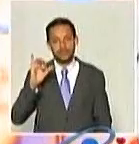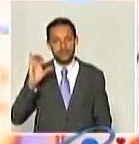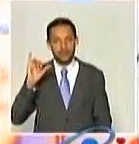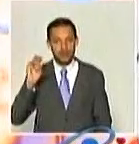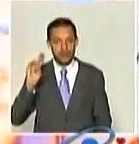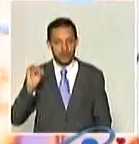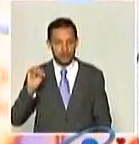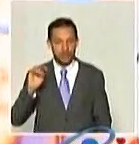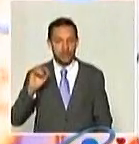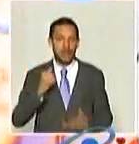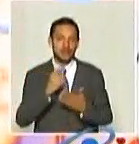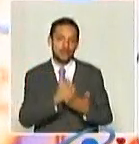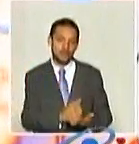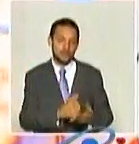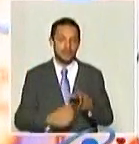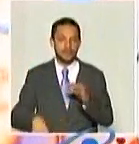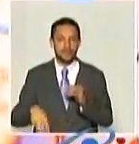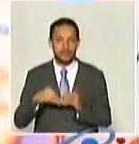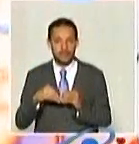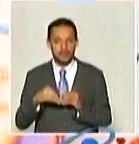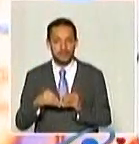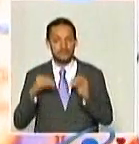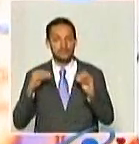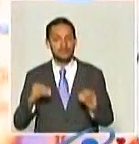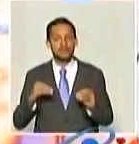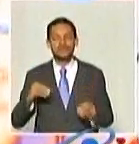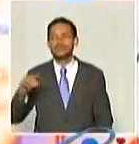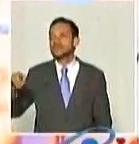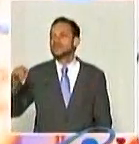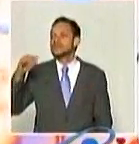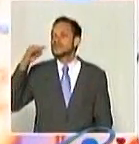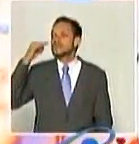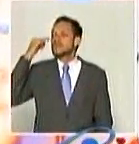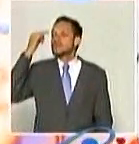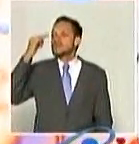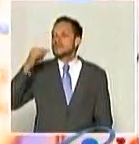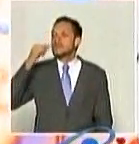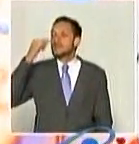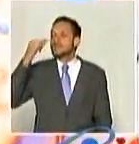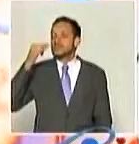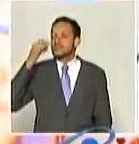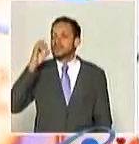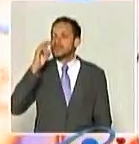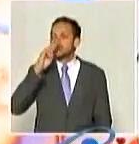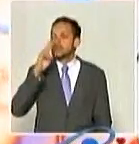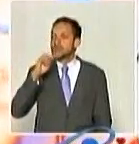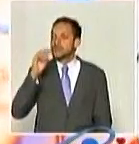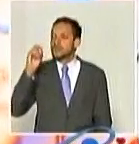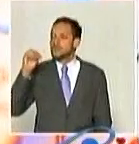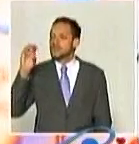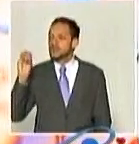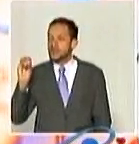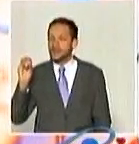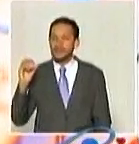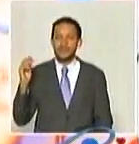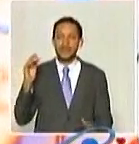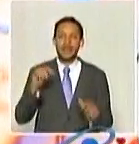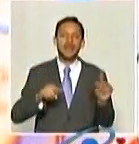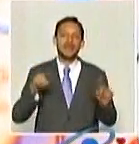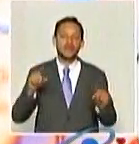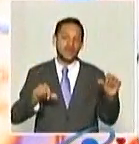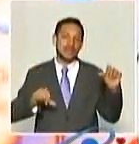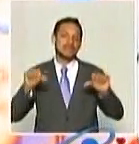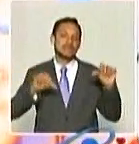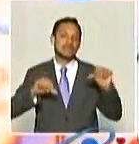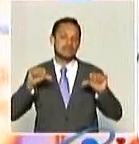paliativo. Lo mismo ocurre con el ozono, lo mismo ocurre con los medicamentos naturales y aún con los medicamentos químicos, porque tampoco